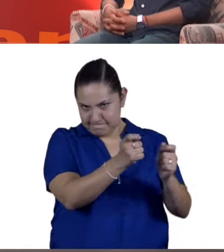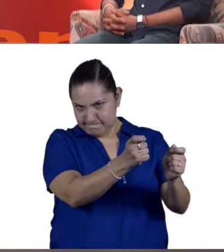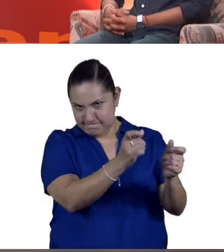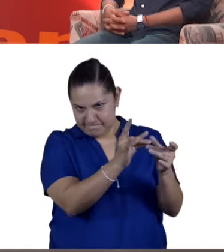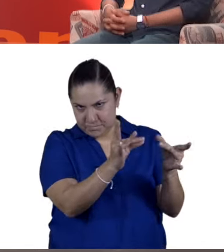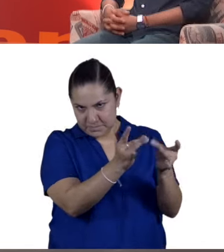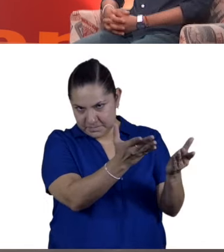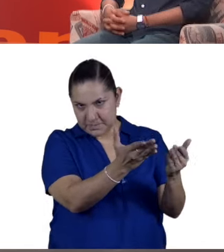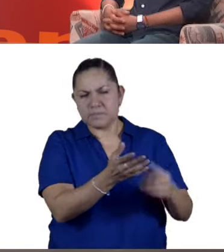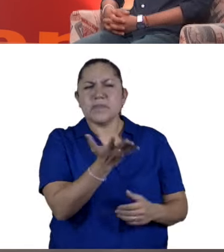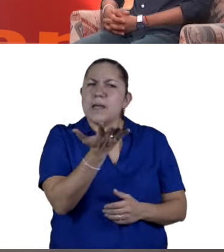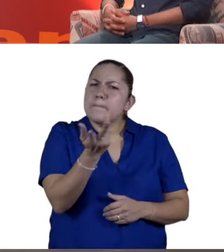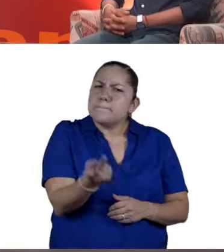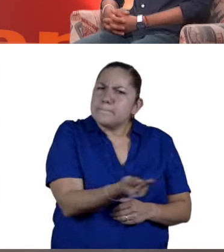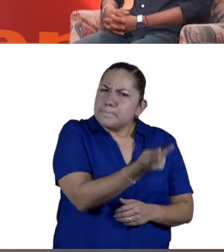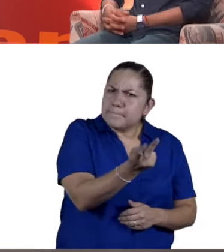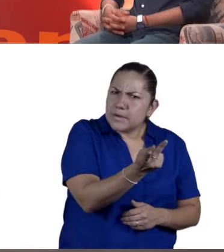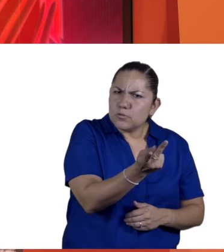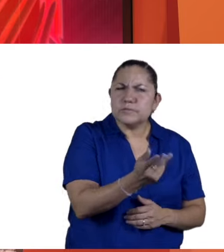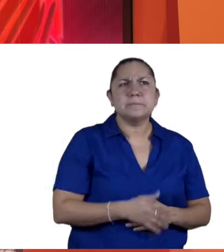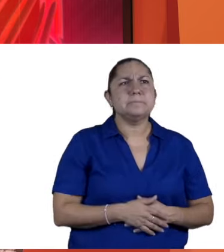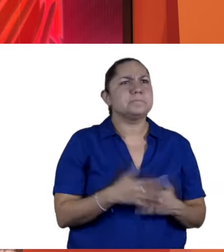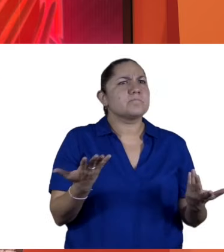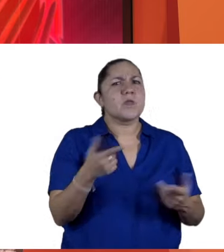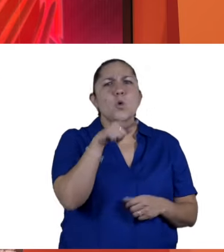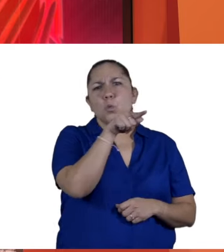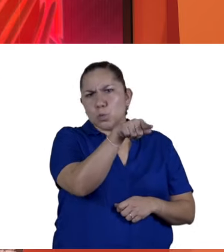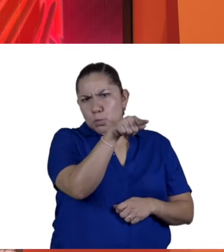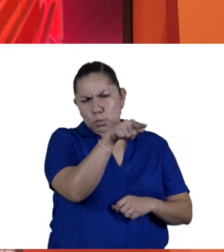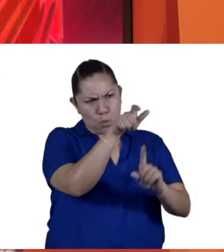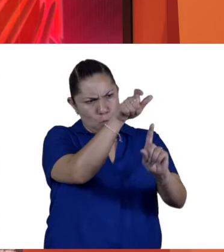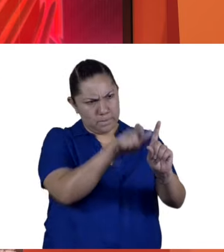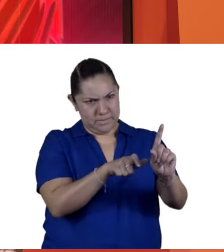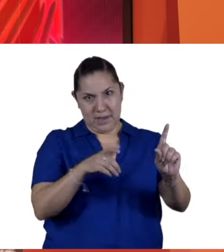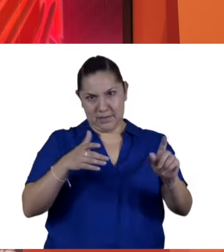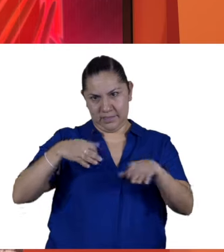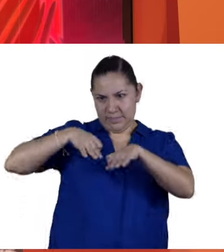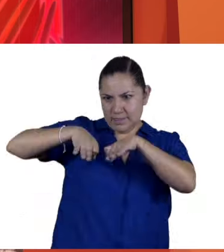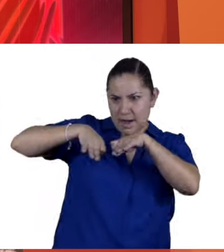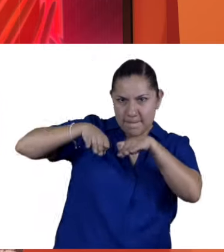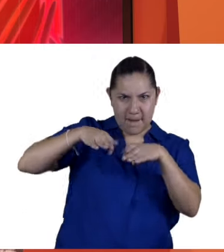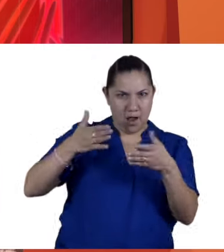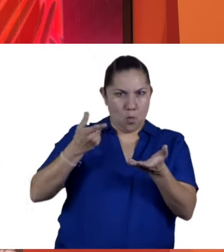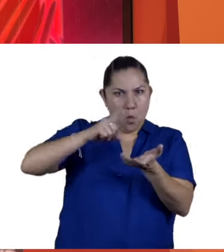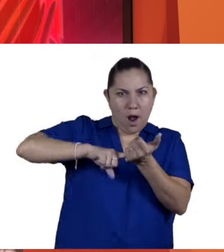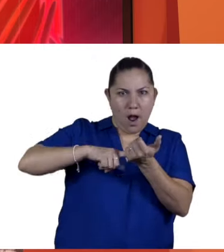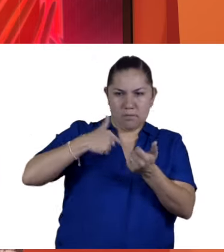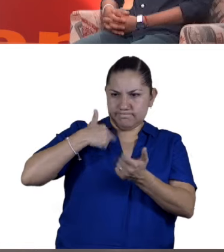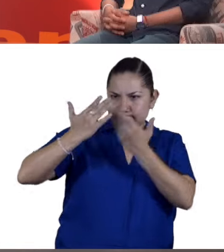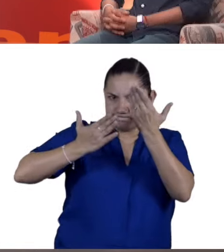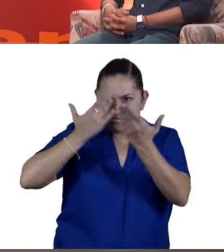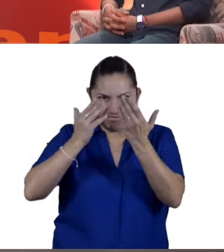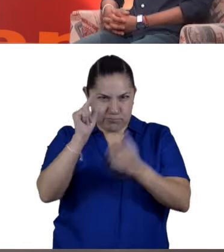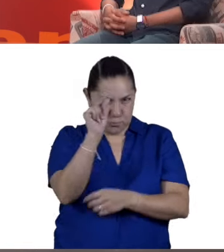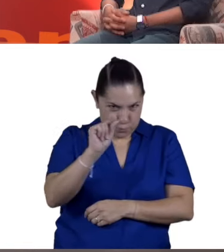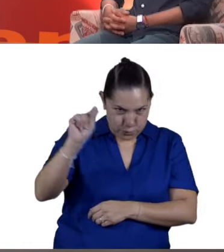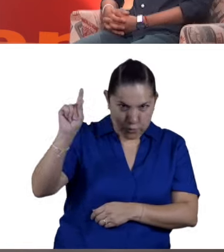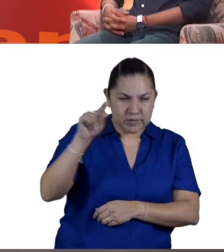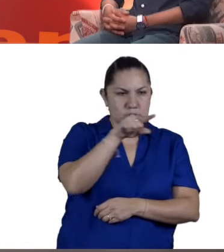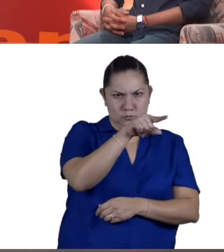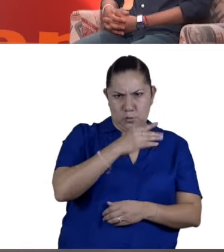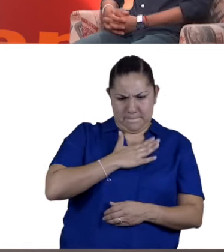cómo has vivido tú el que se te acepte dentro de tu vida profesional, independientemente de tu